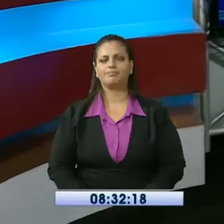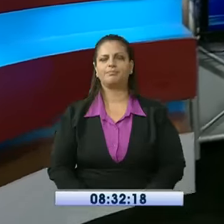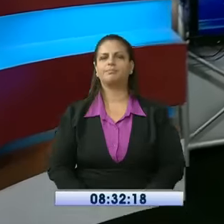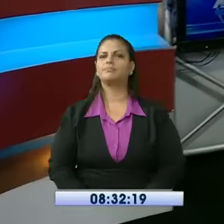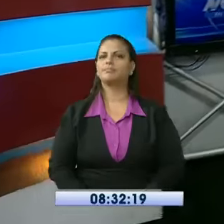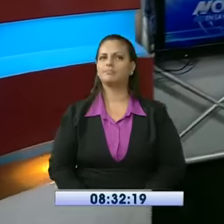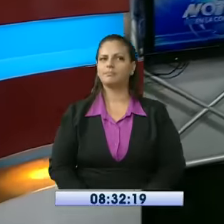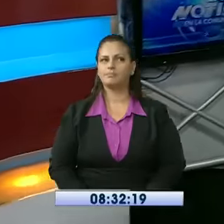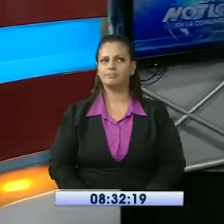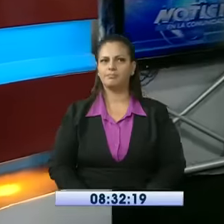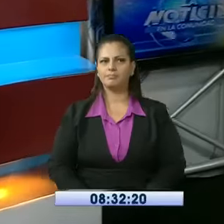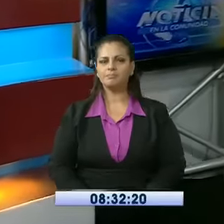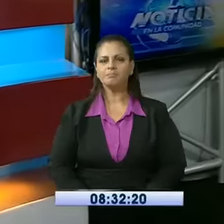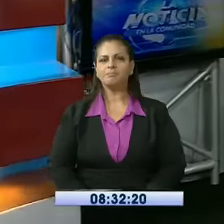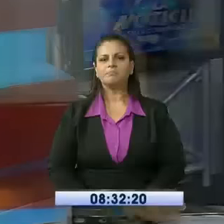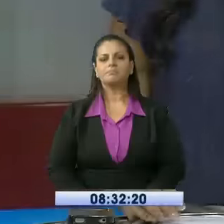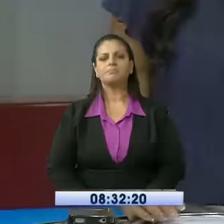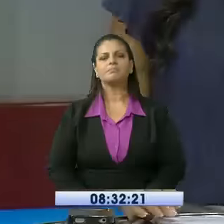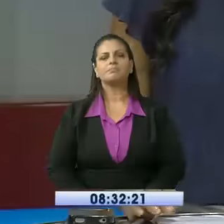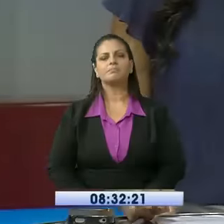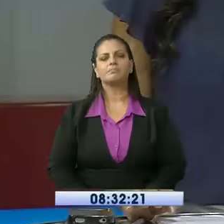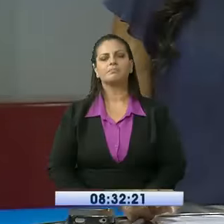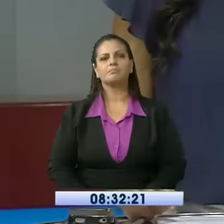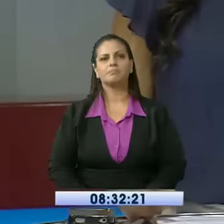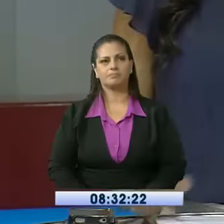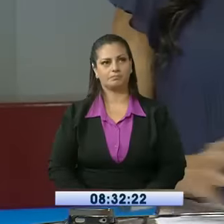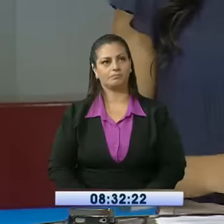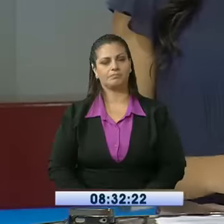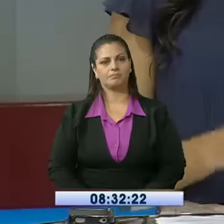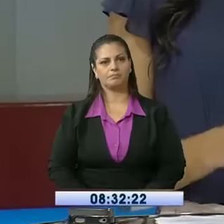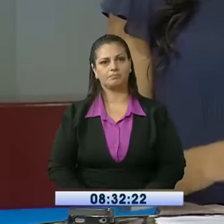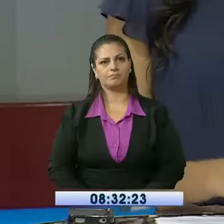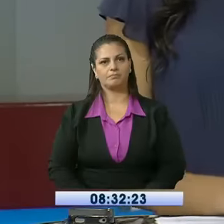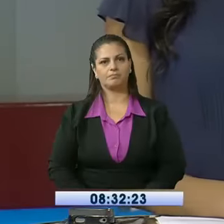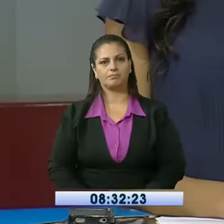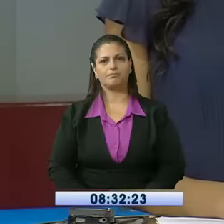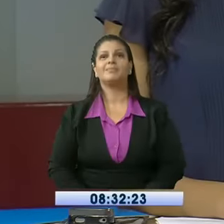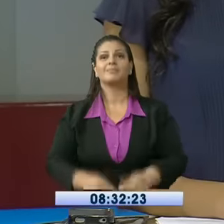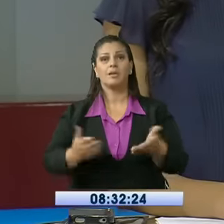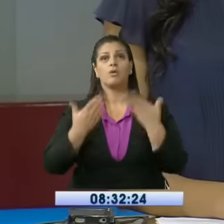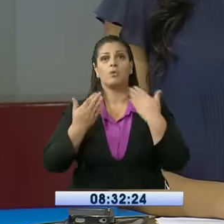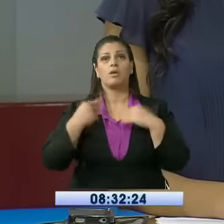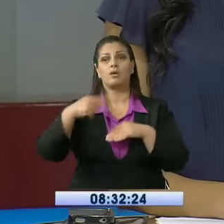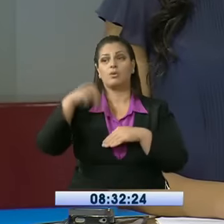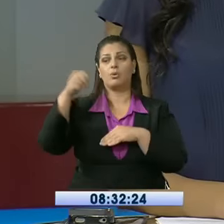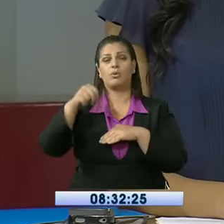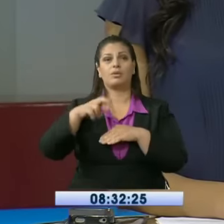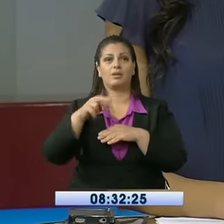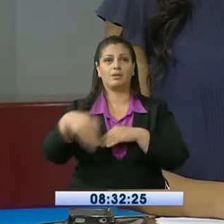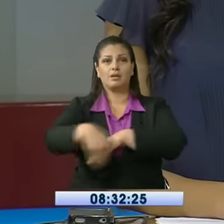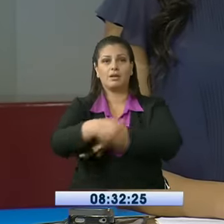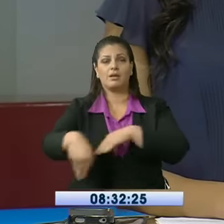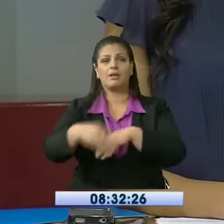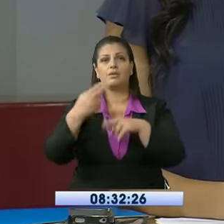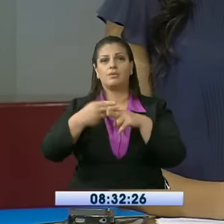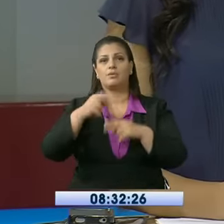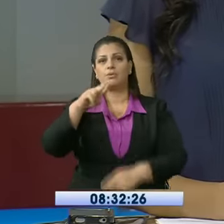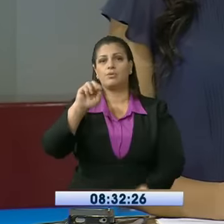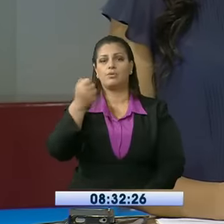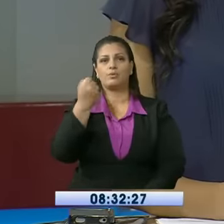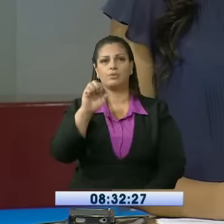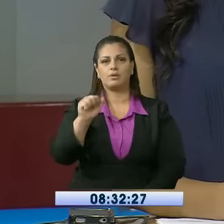Denuncian que las luminarias no abastecen lo suficiente a lo largo de las calles de la calle Rosa Campuzano en el norte de Guayaquil. Ellos dicen que